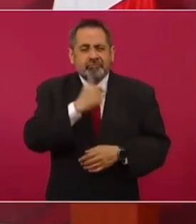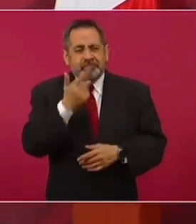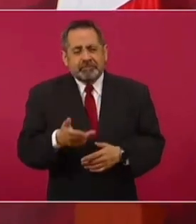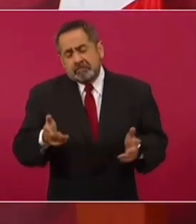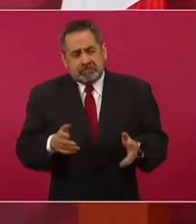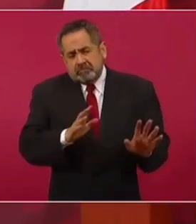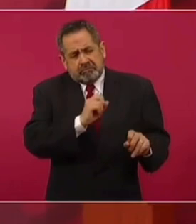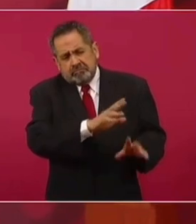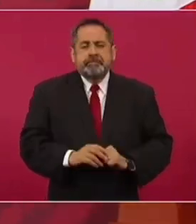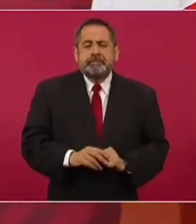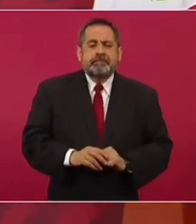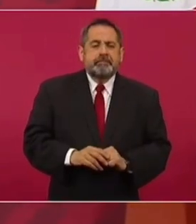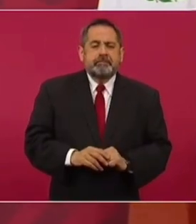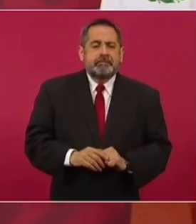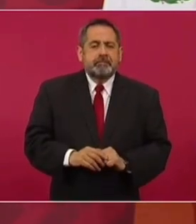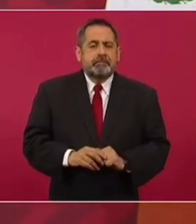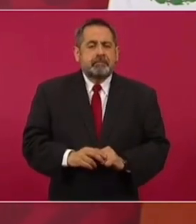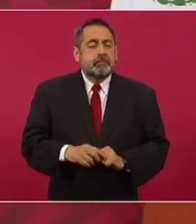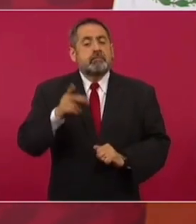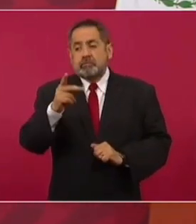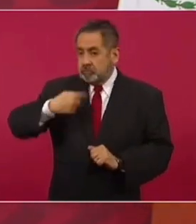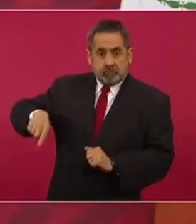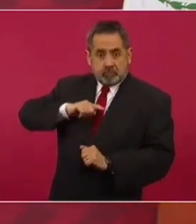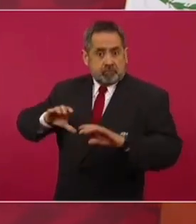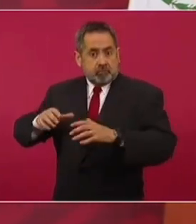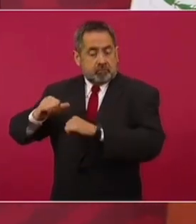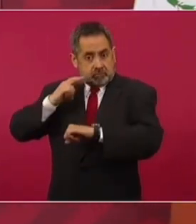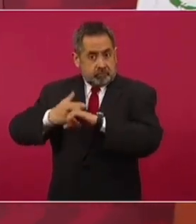Están también en lo suyo, ¿no? Pero los que estamos